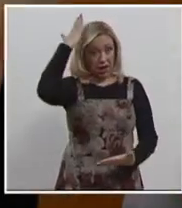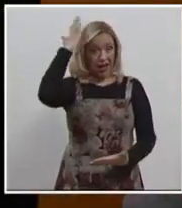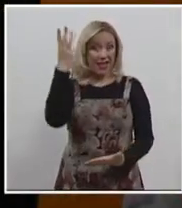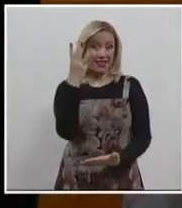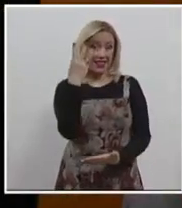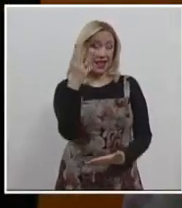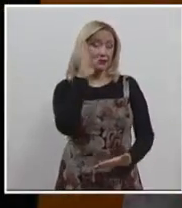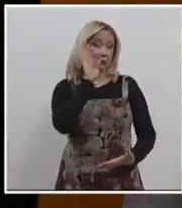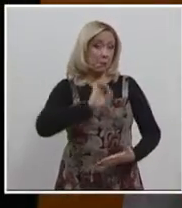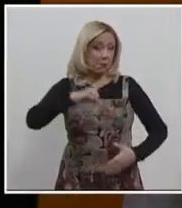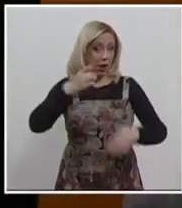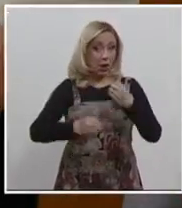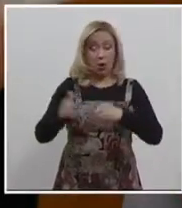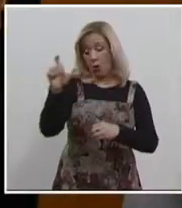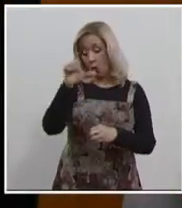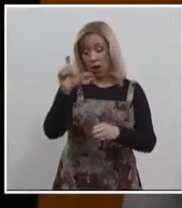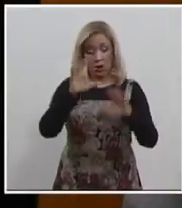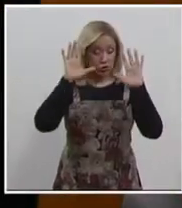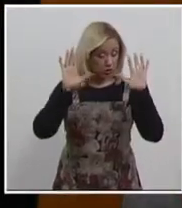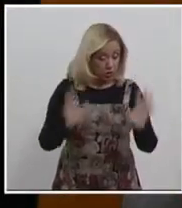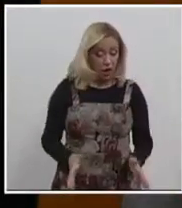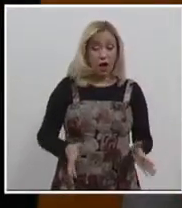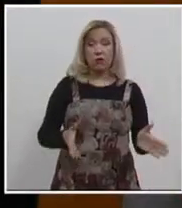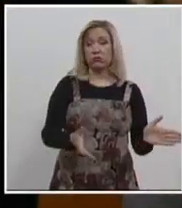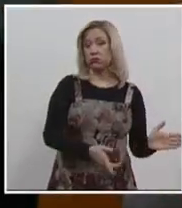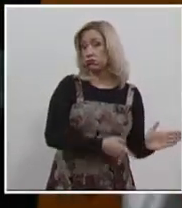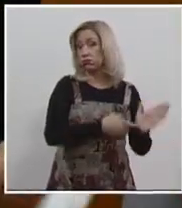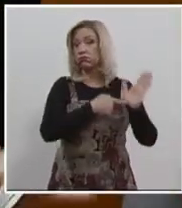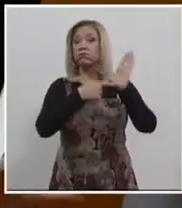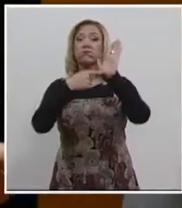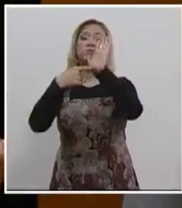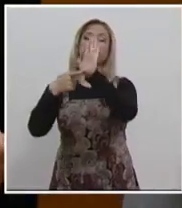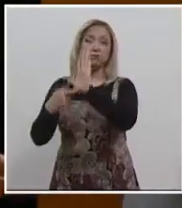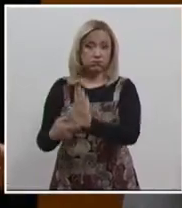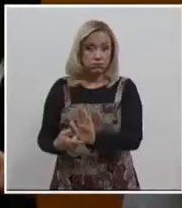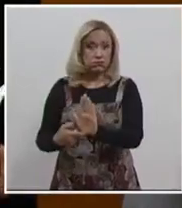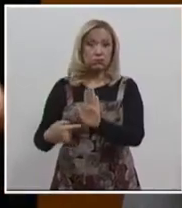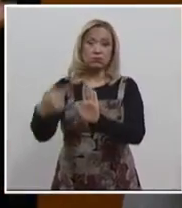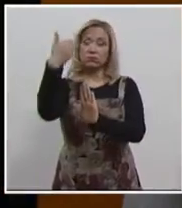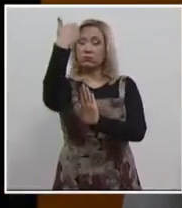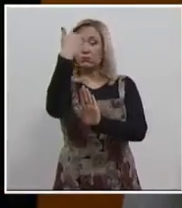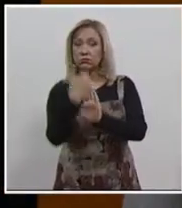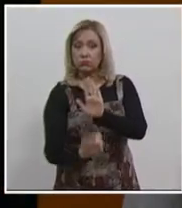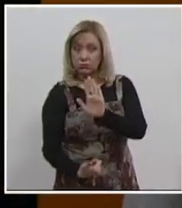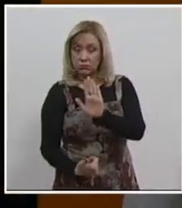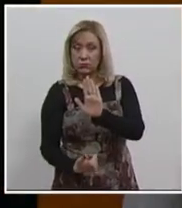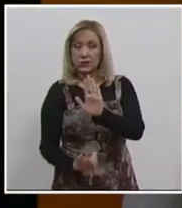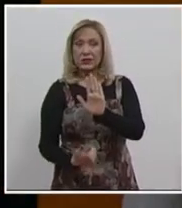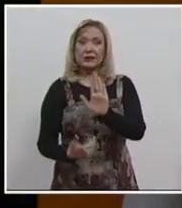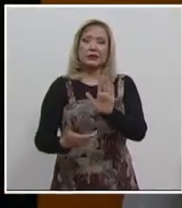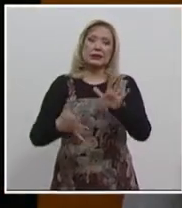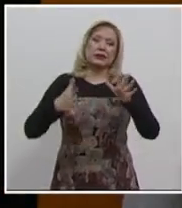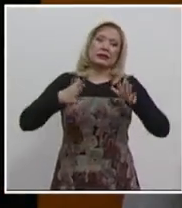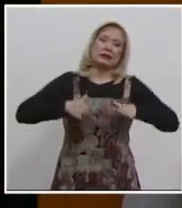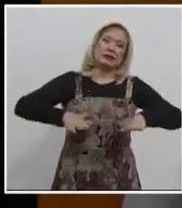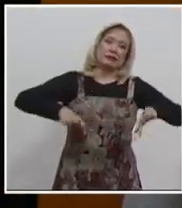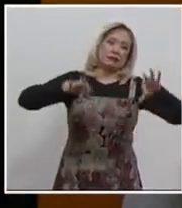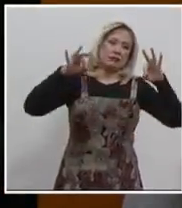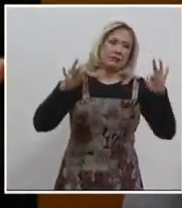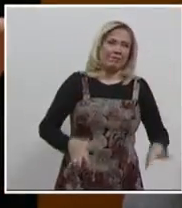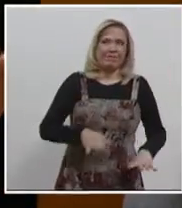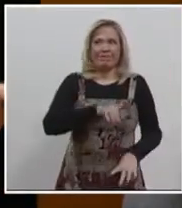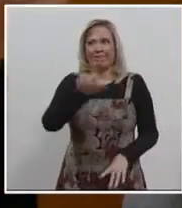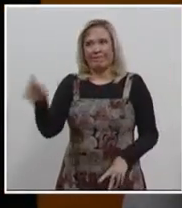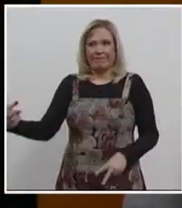ministros que una vez que el asunto es llevado independientemente de la materia que contenga o lo incómodo que le resulte a quien le vaya a